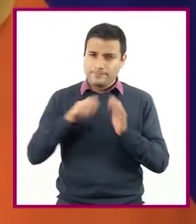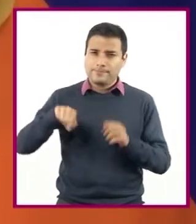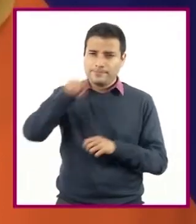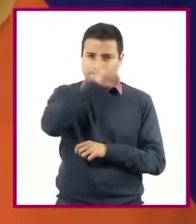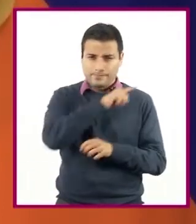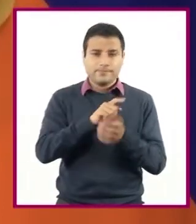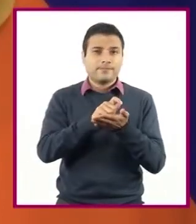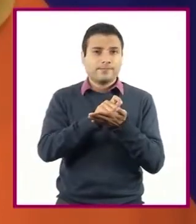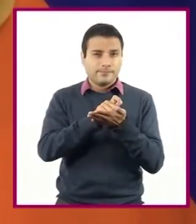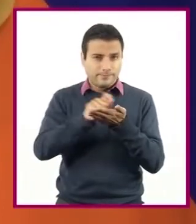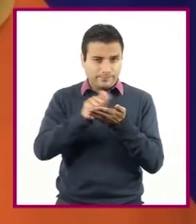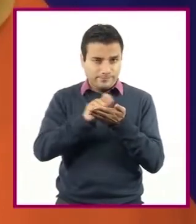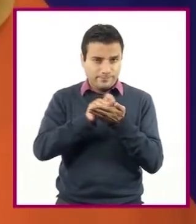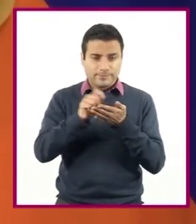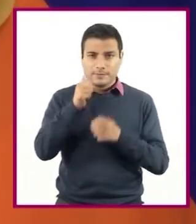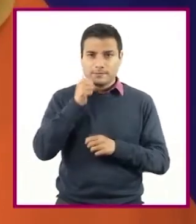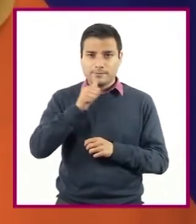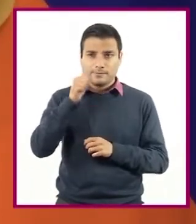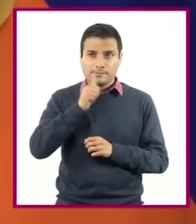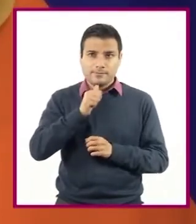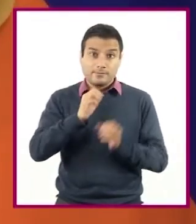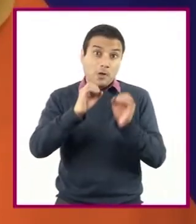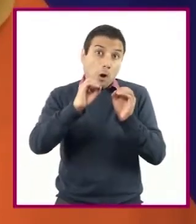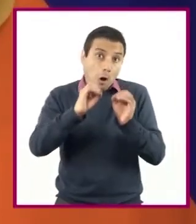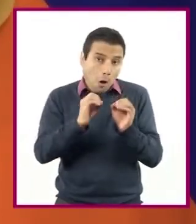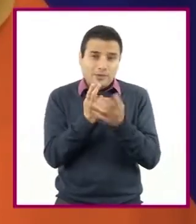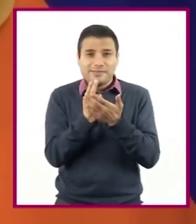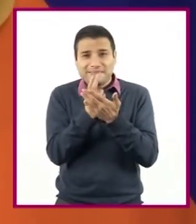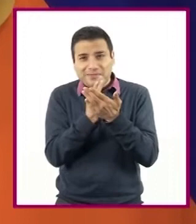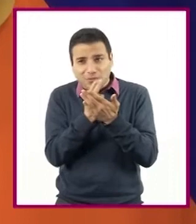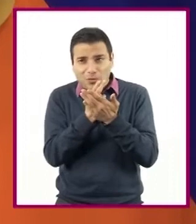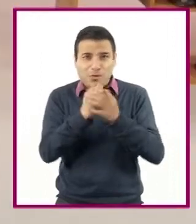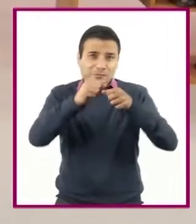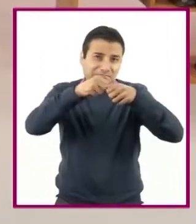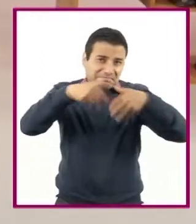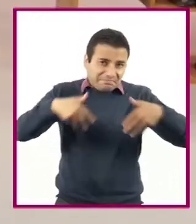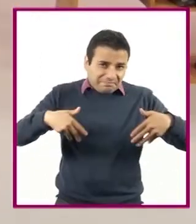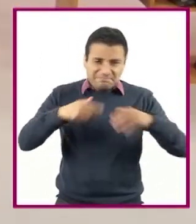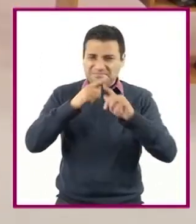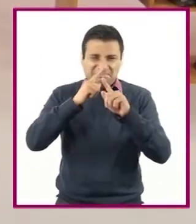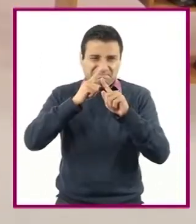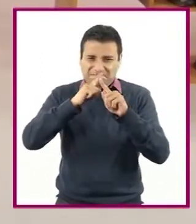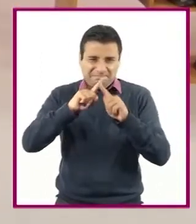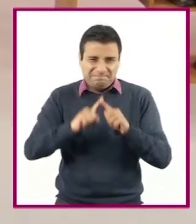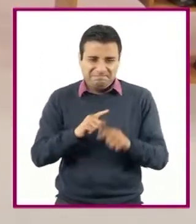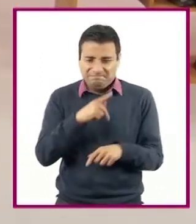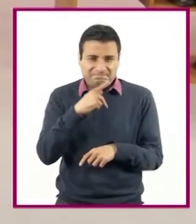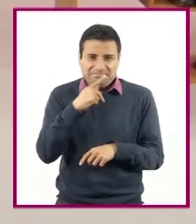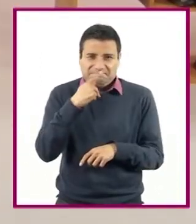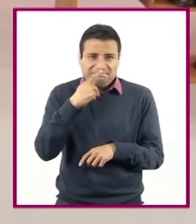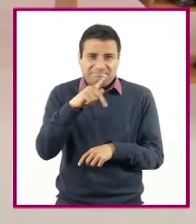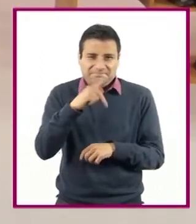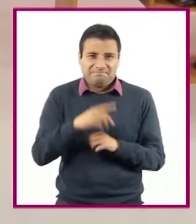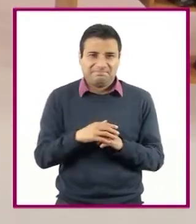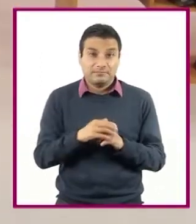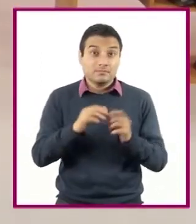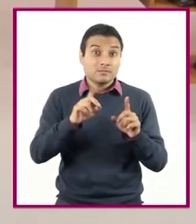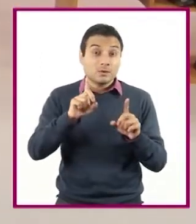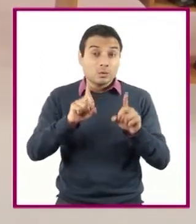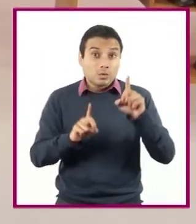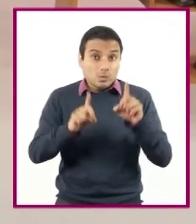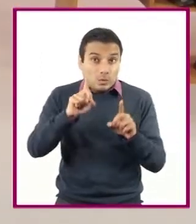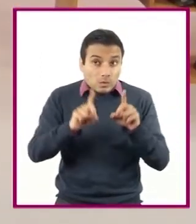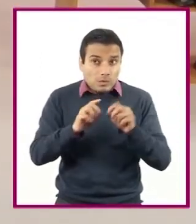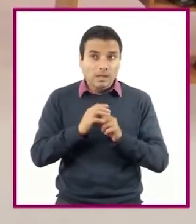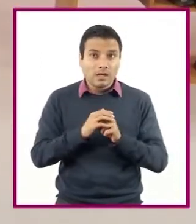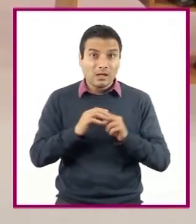tomen notas o, ¿por qué no?, realicen un organizador gráfico. Además, registren todas aquellas dudas, inquietudes o